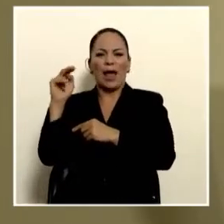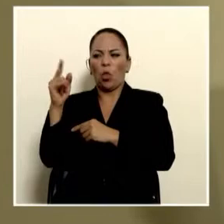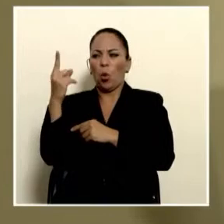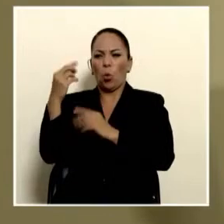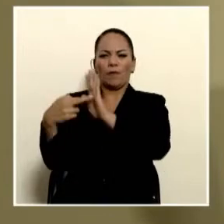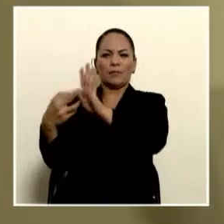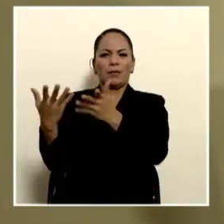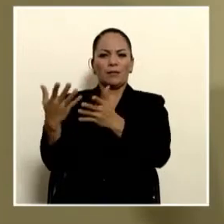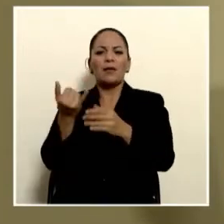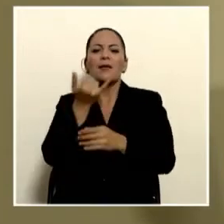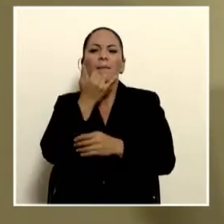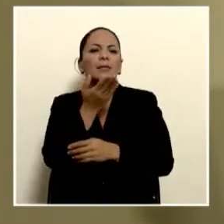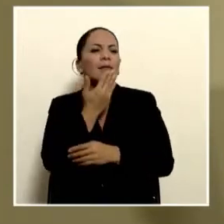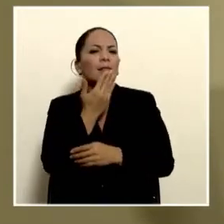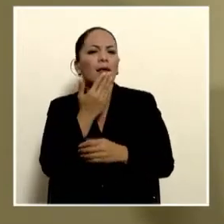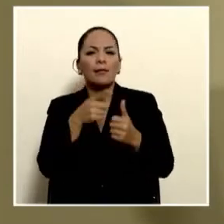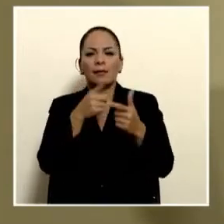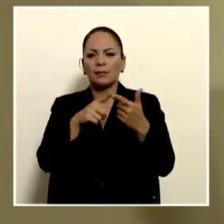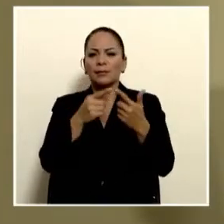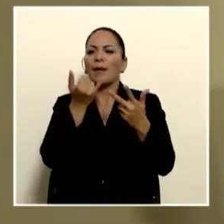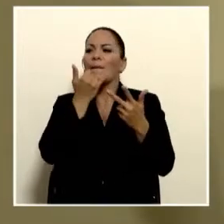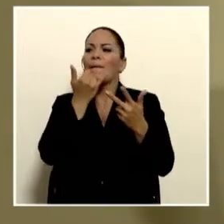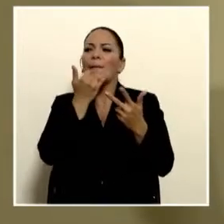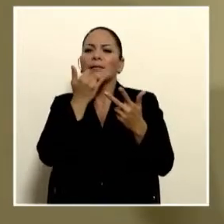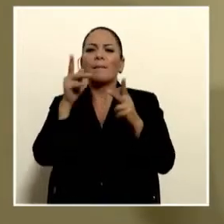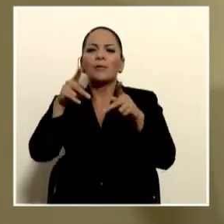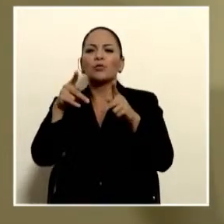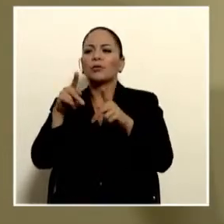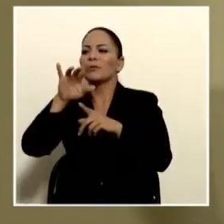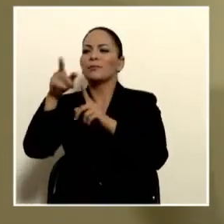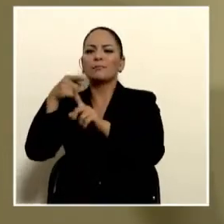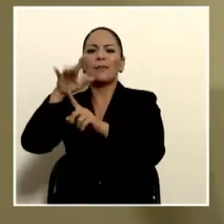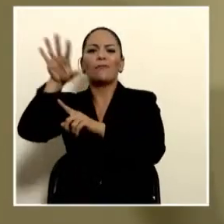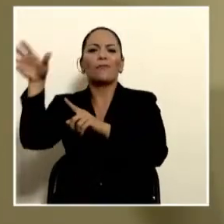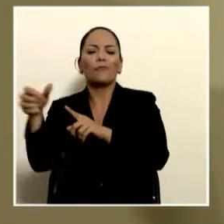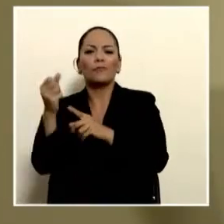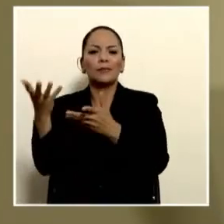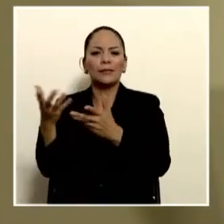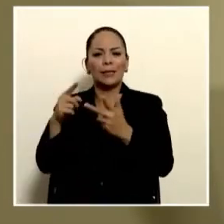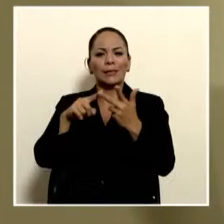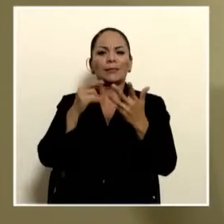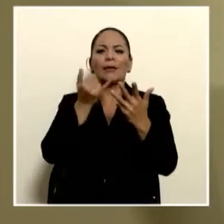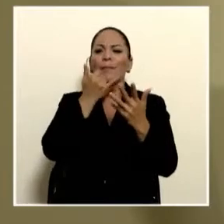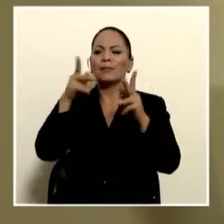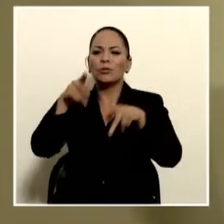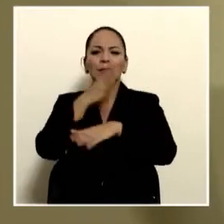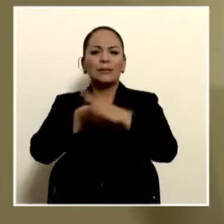indígenas? ¿Qué pasa con los afrodescendientes? ¿Qué pasa con los discapacitados?